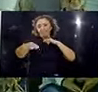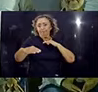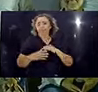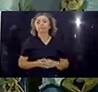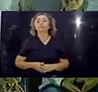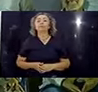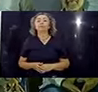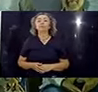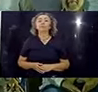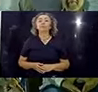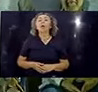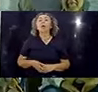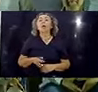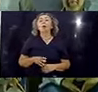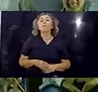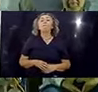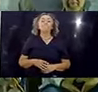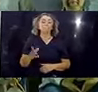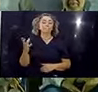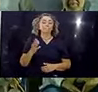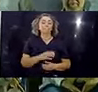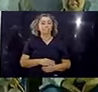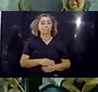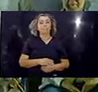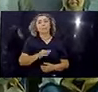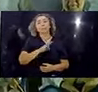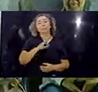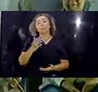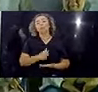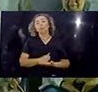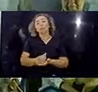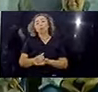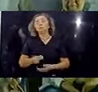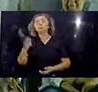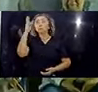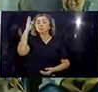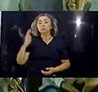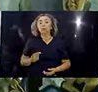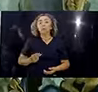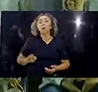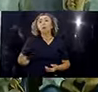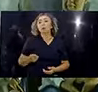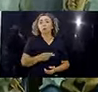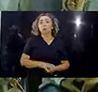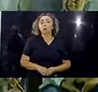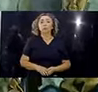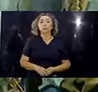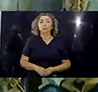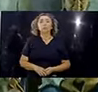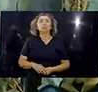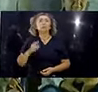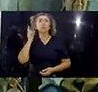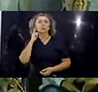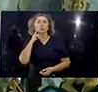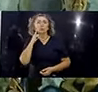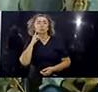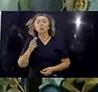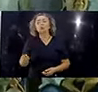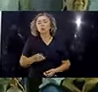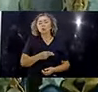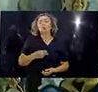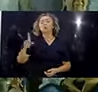vamos a apoyar a romel vamos a apoyar a guacho Pero además no sé si oyeron a guacho en el debate